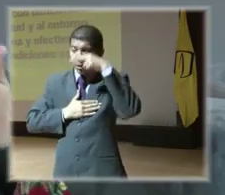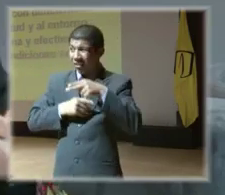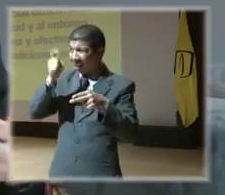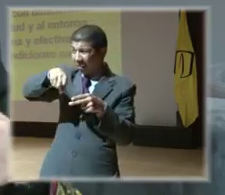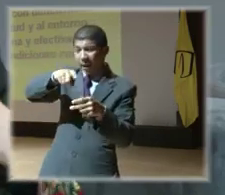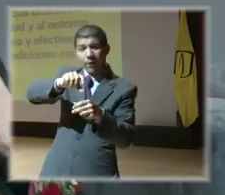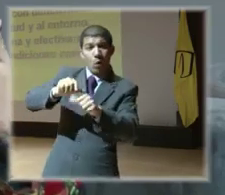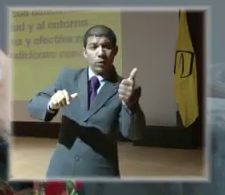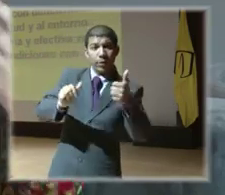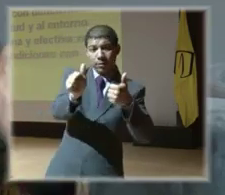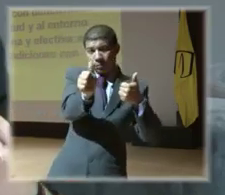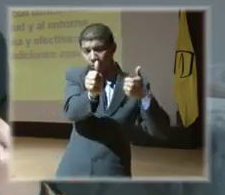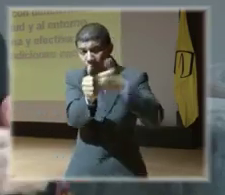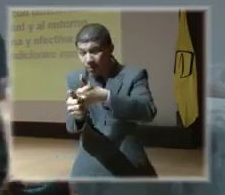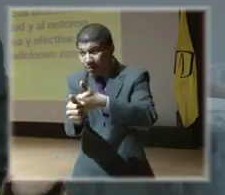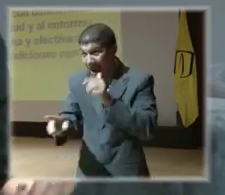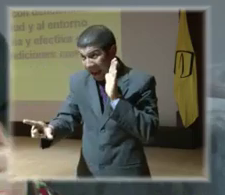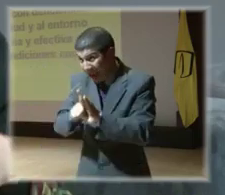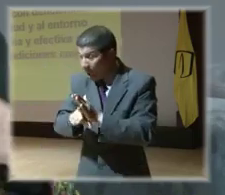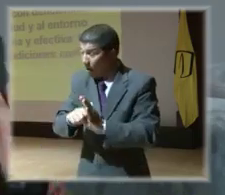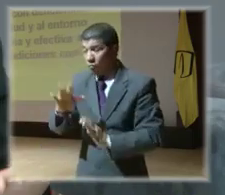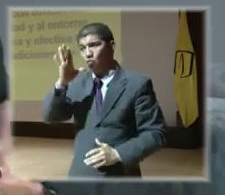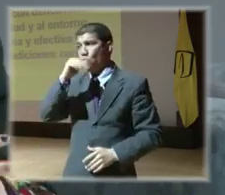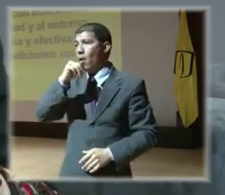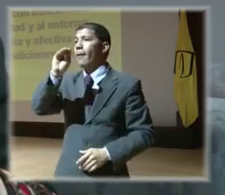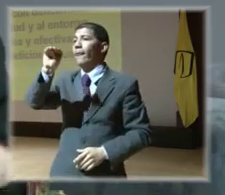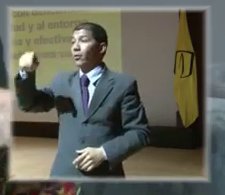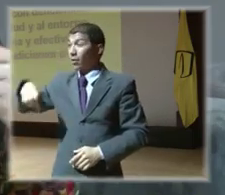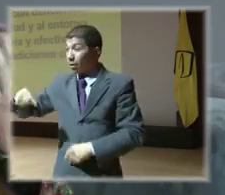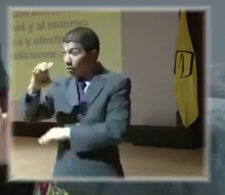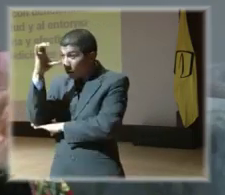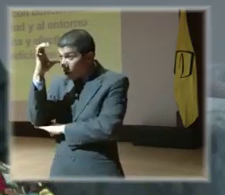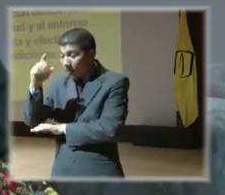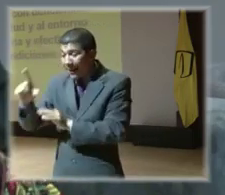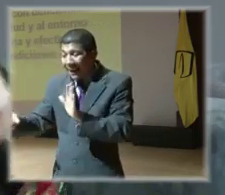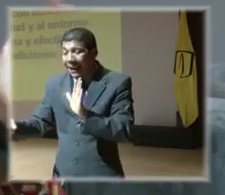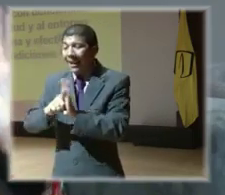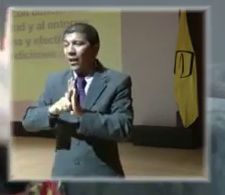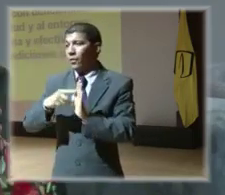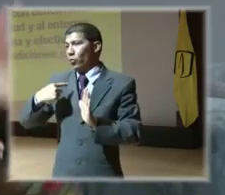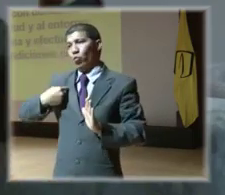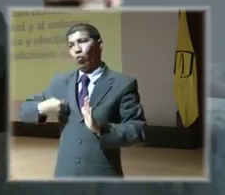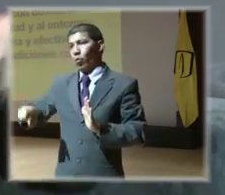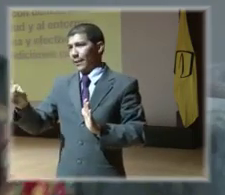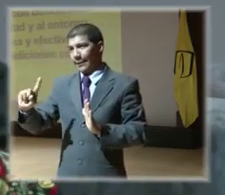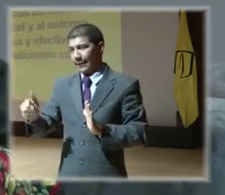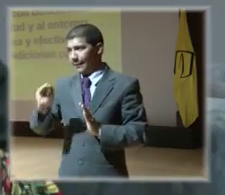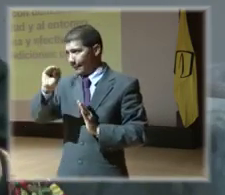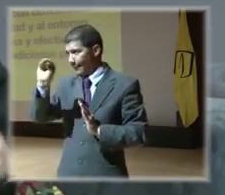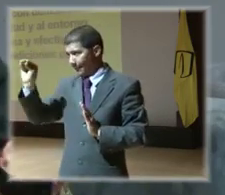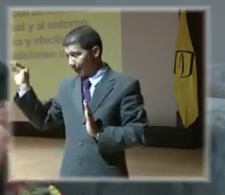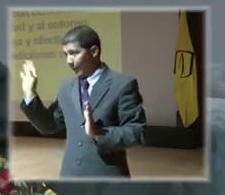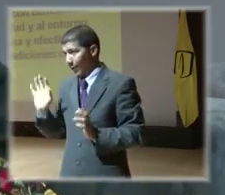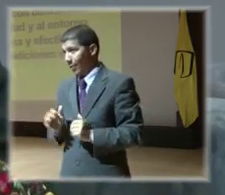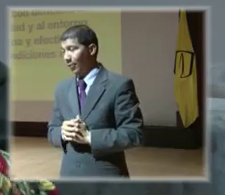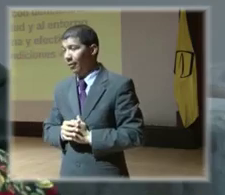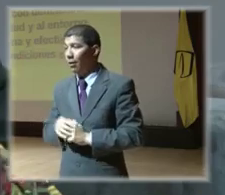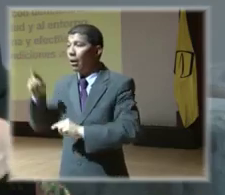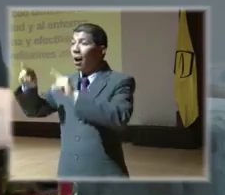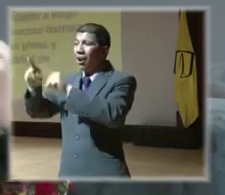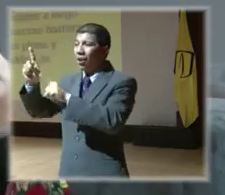les está ocurriendo, avísennos, llámenos y les ayudamos con el caso. No es pacífico, no nos van a decir así, tranquilos, fue un error, seguramente